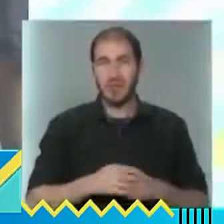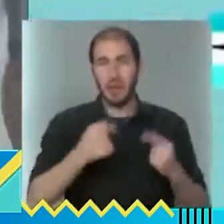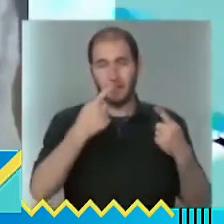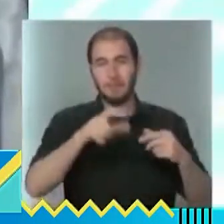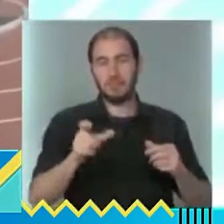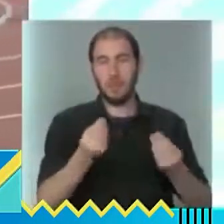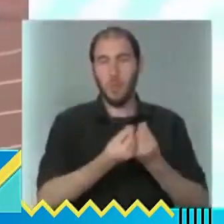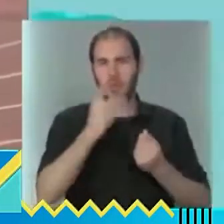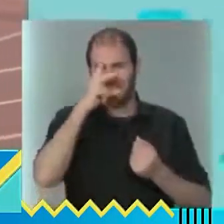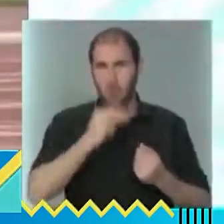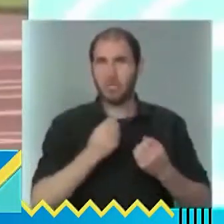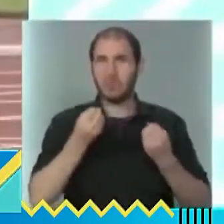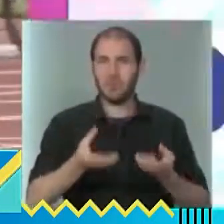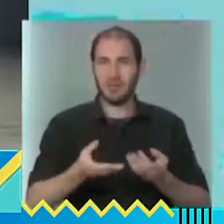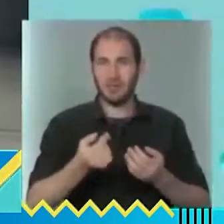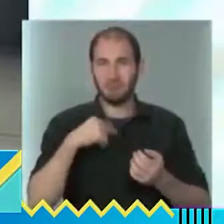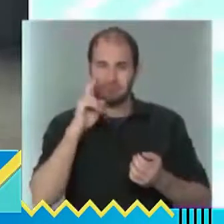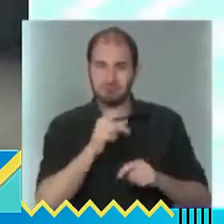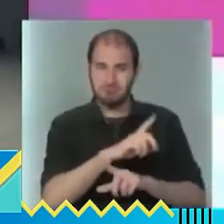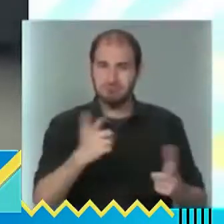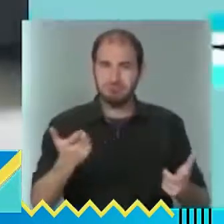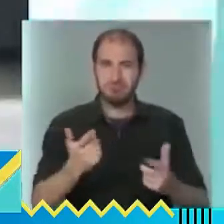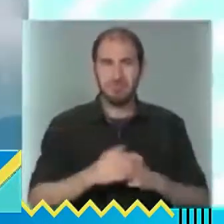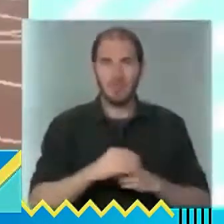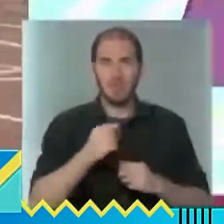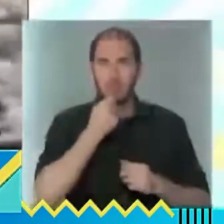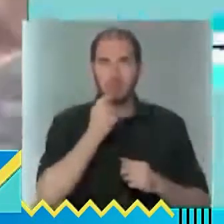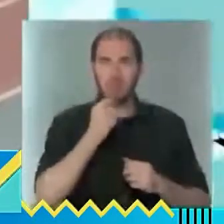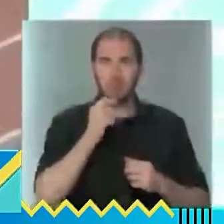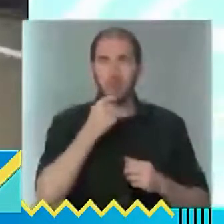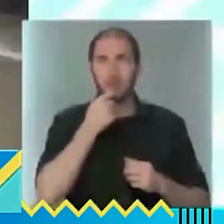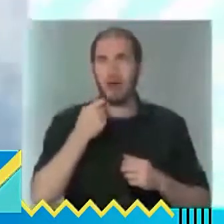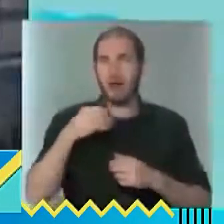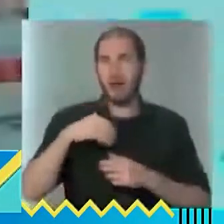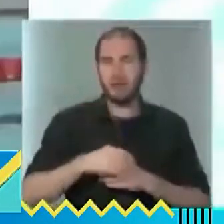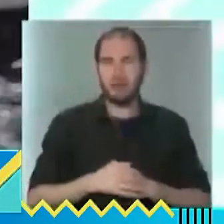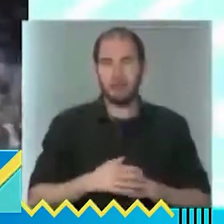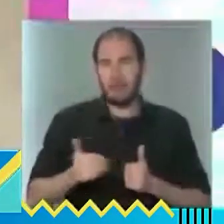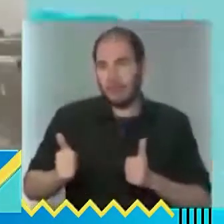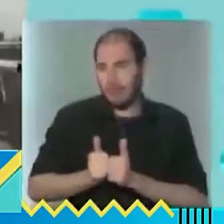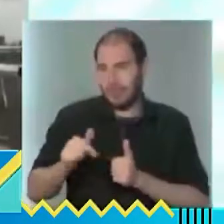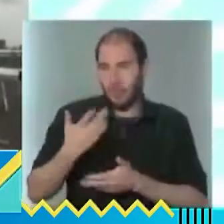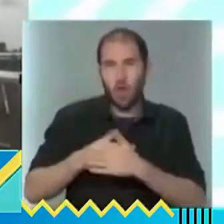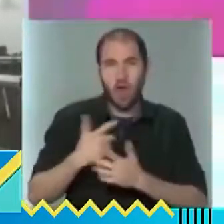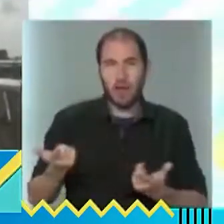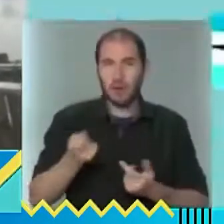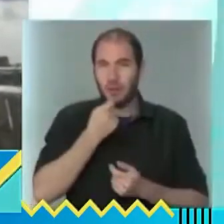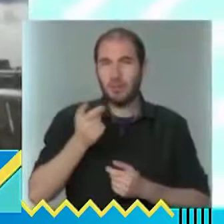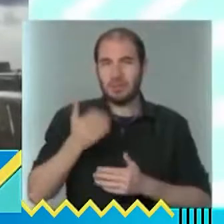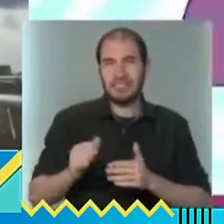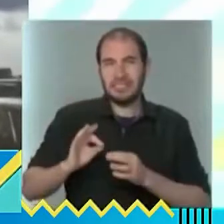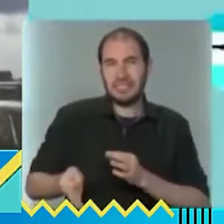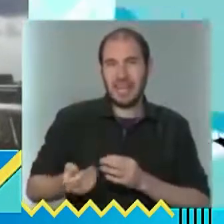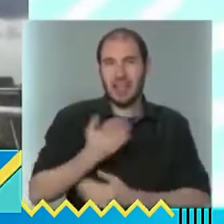gente que no se da cuenta porque no lo ve. Y no lo ve porque no tiene un caso al lado, que alguien cercano con